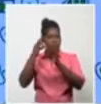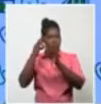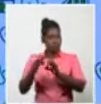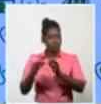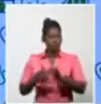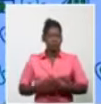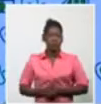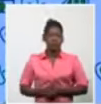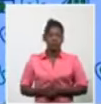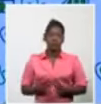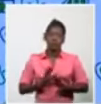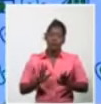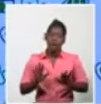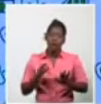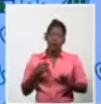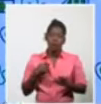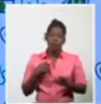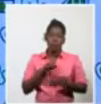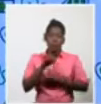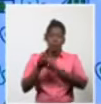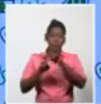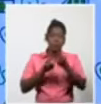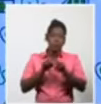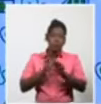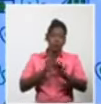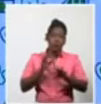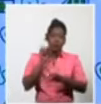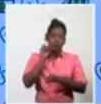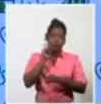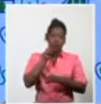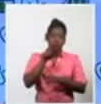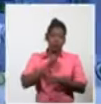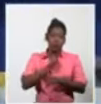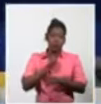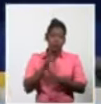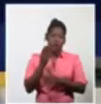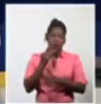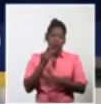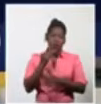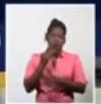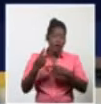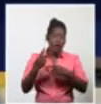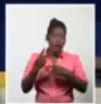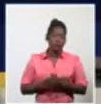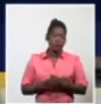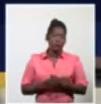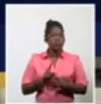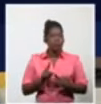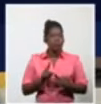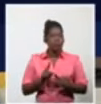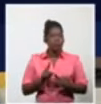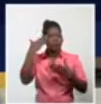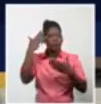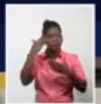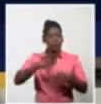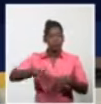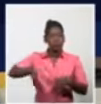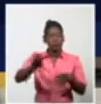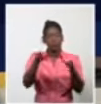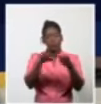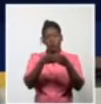la ronda de preguntas, ¿usted tiene alguna última precisión? No, agradecerle a todo el equipo que nos